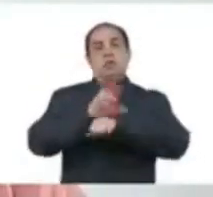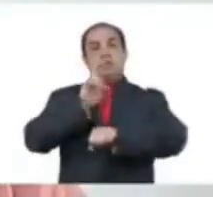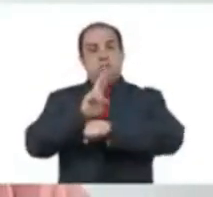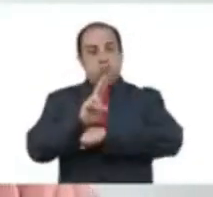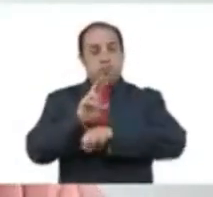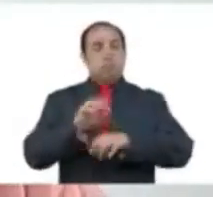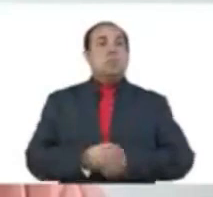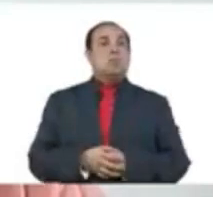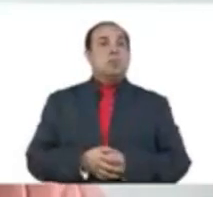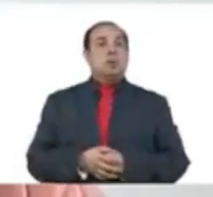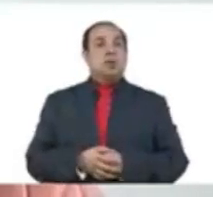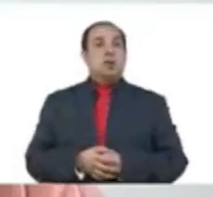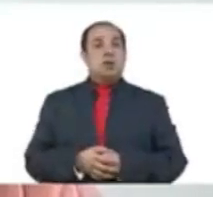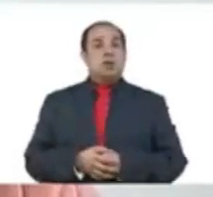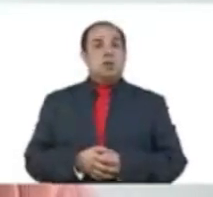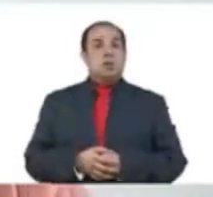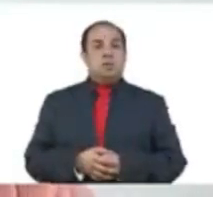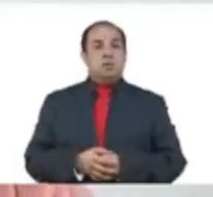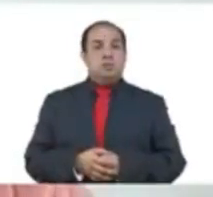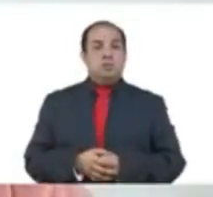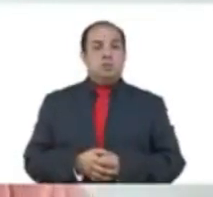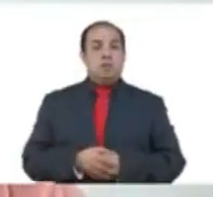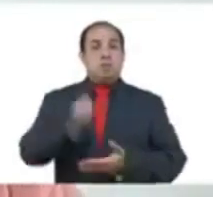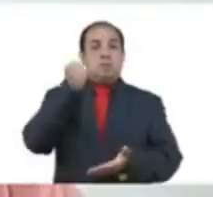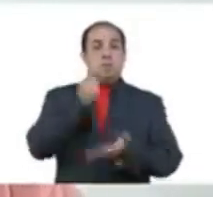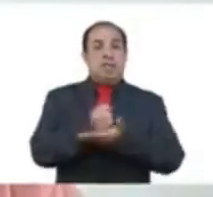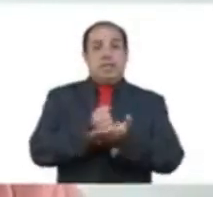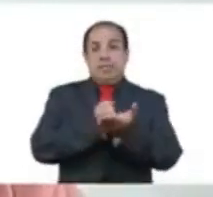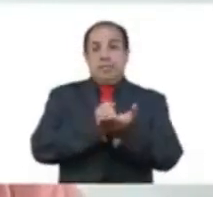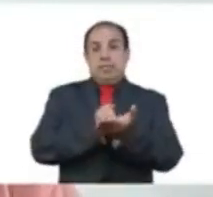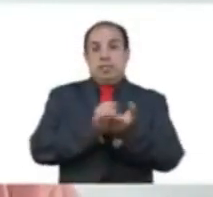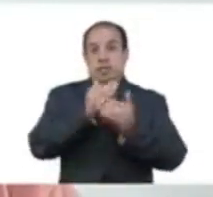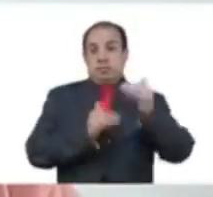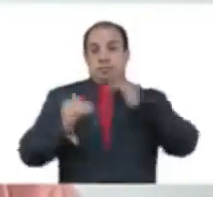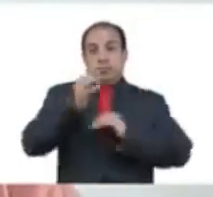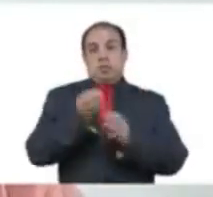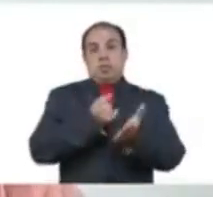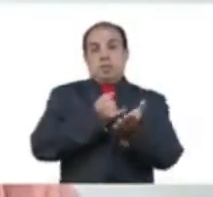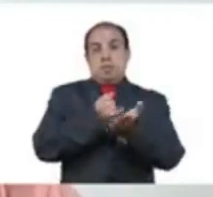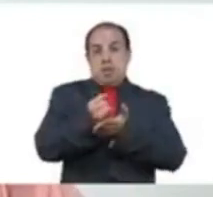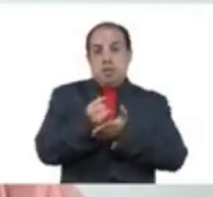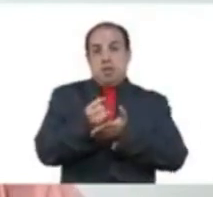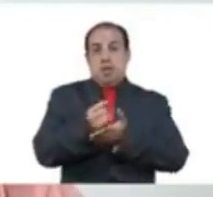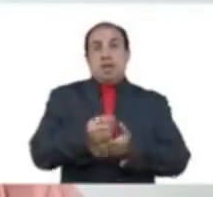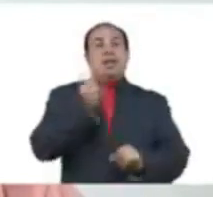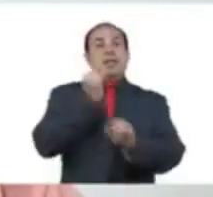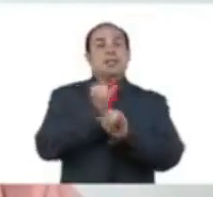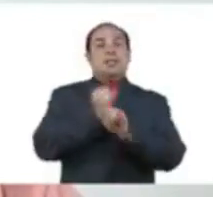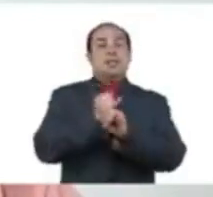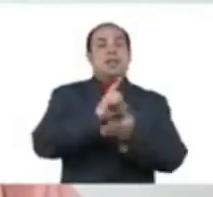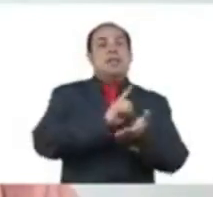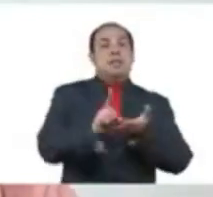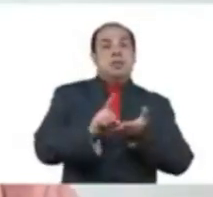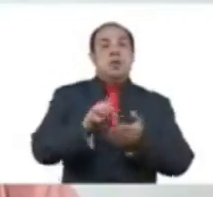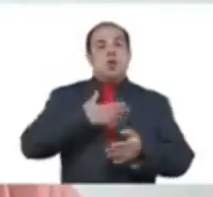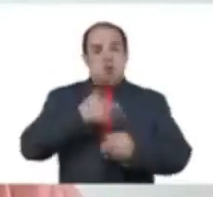también, que las cortes supremas han concluido que el Internet es un derecho. Pero me he hecho un clavado y hago una investigación